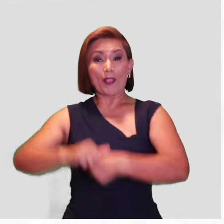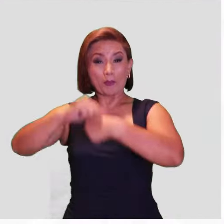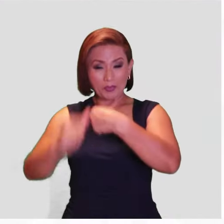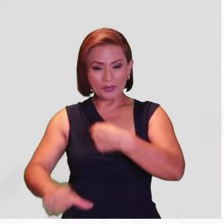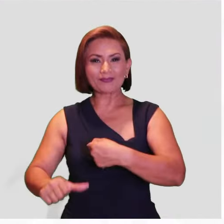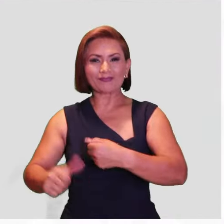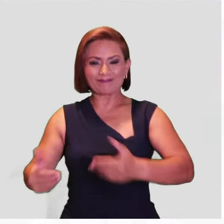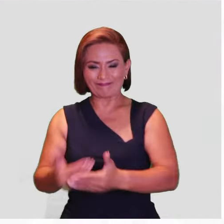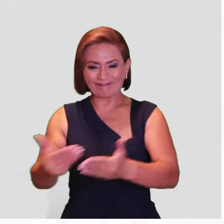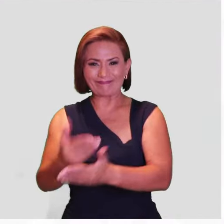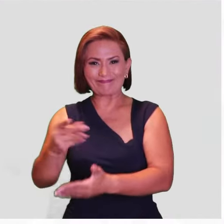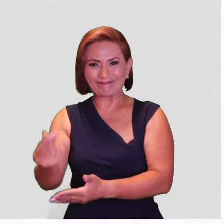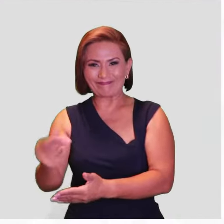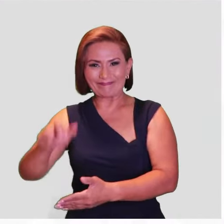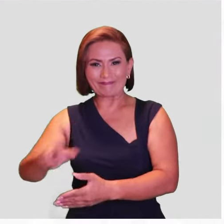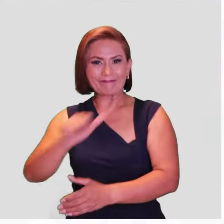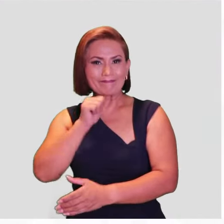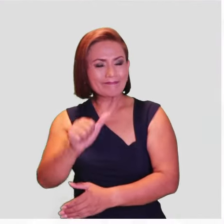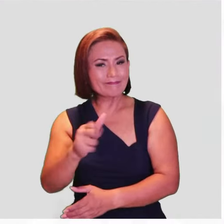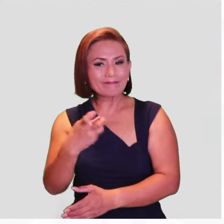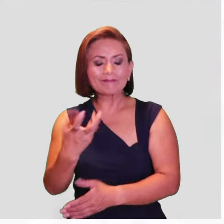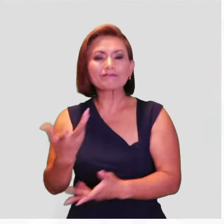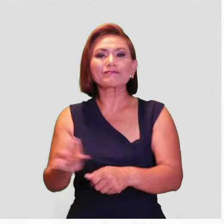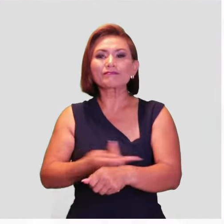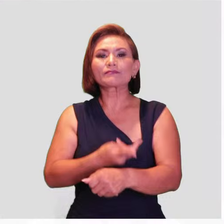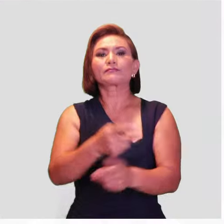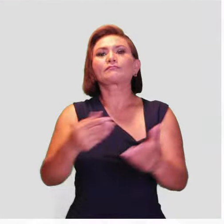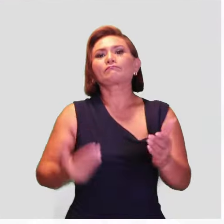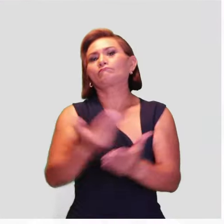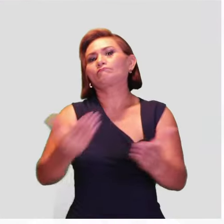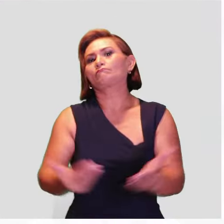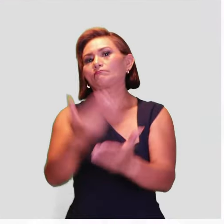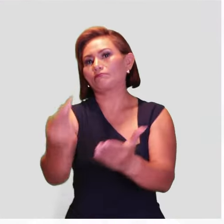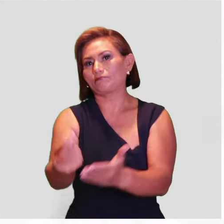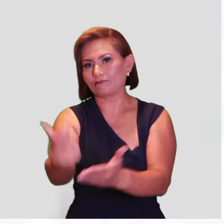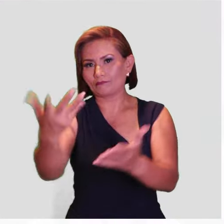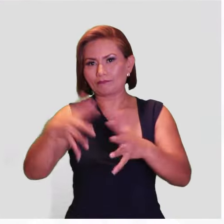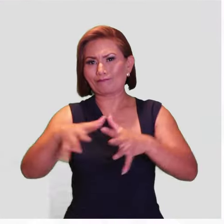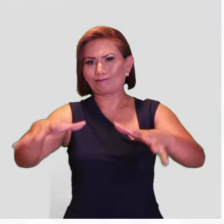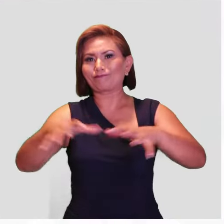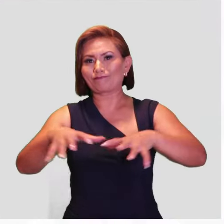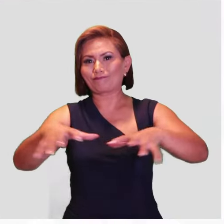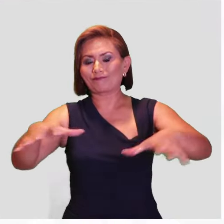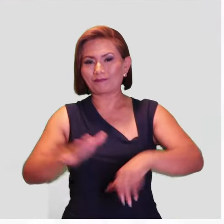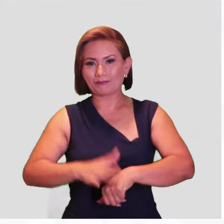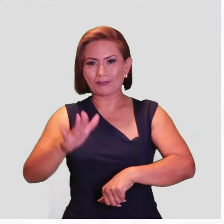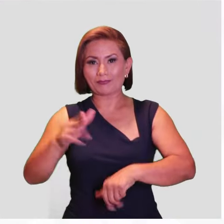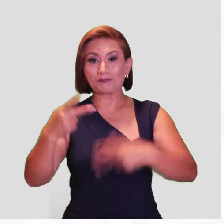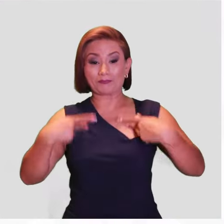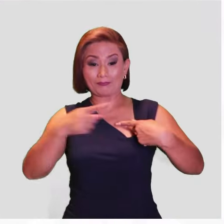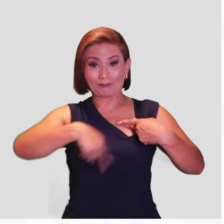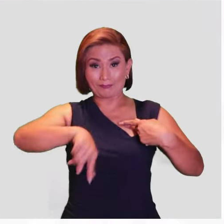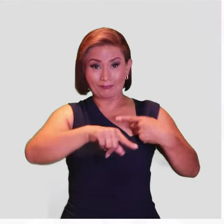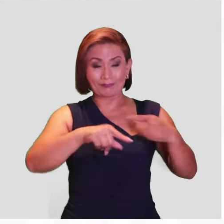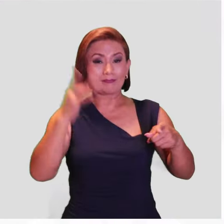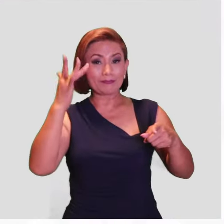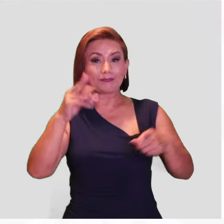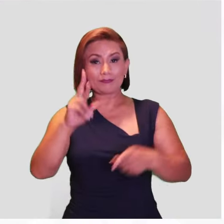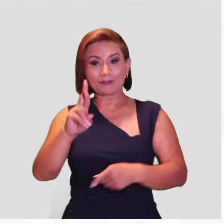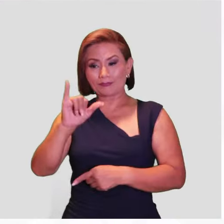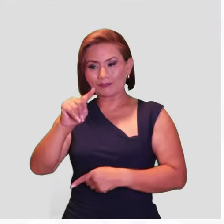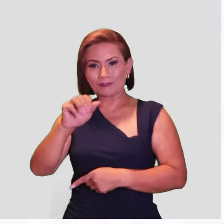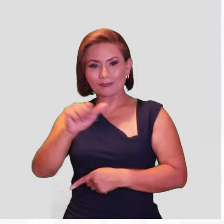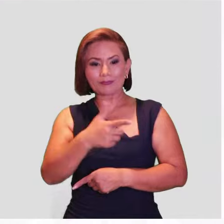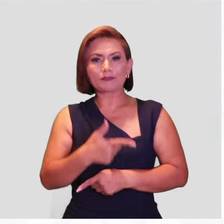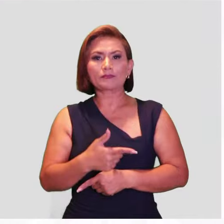una prioridad, razón por la cual hay una gran proliferación. Los habitantes de las comunidades como Santa Rita prefieren